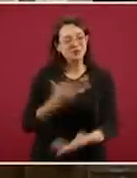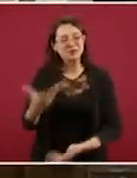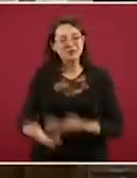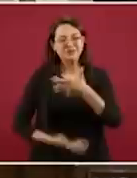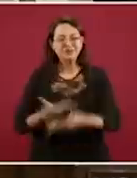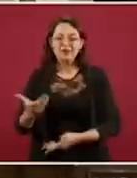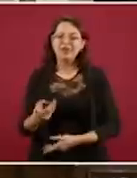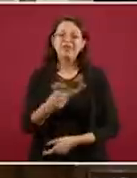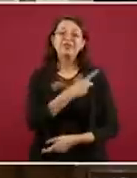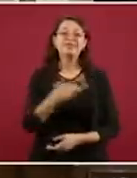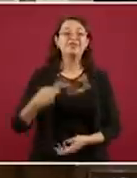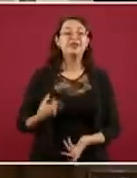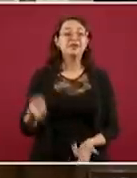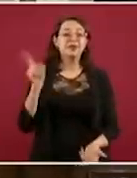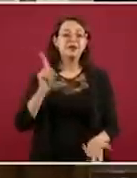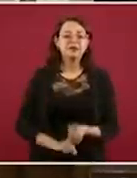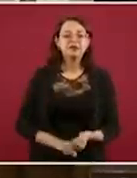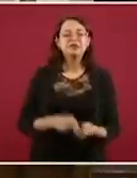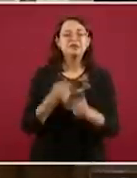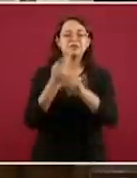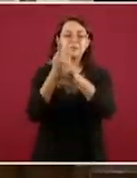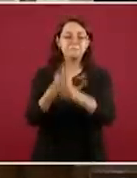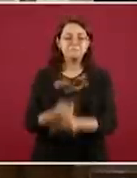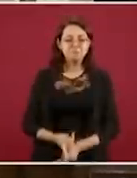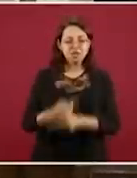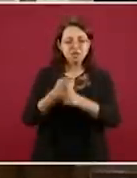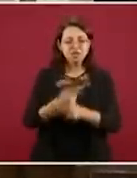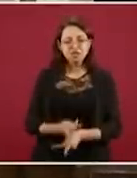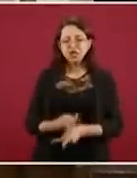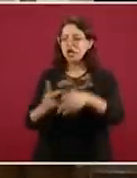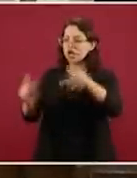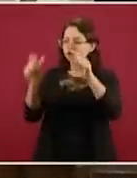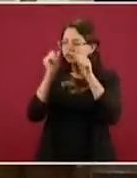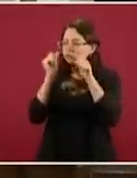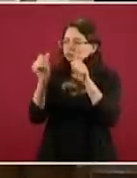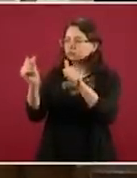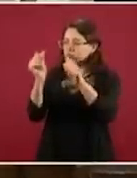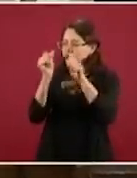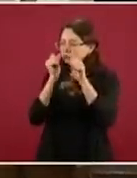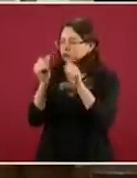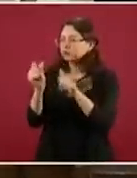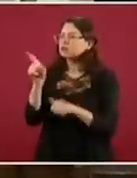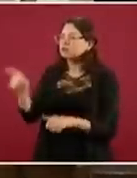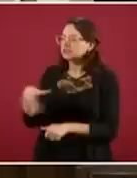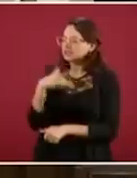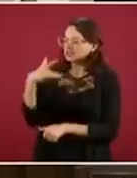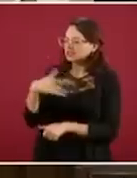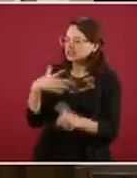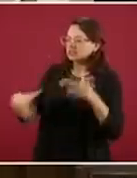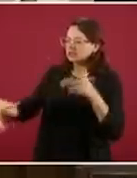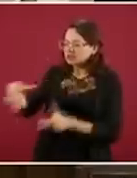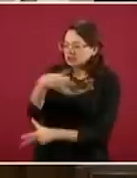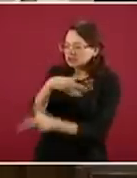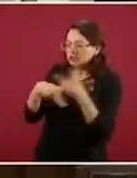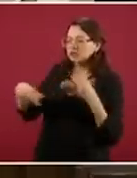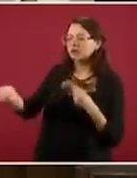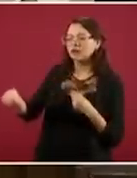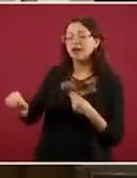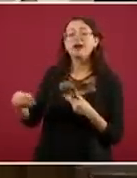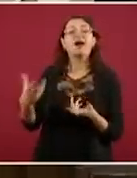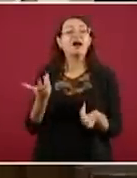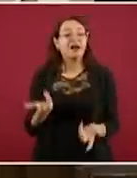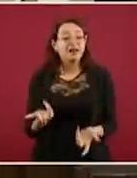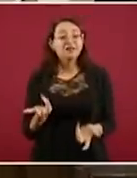tener paciencia, escuchar, recoger los sentimientos de la gente. Esa